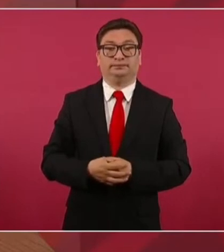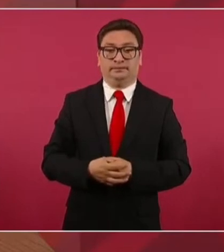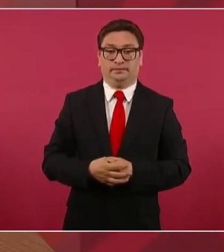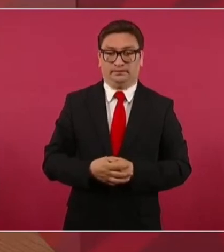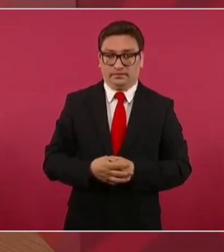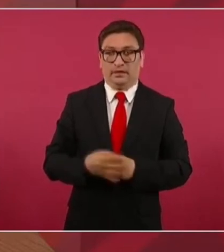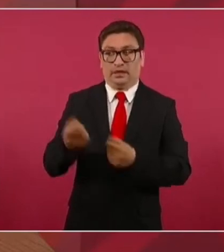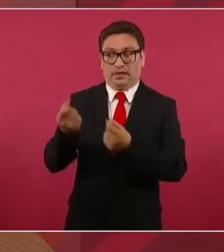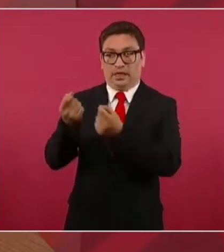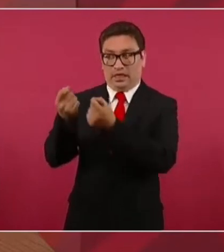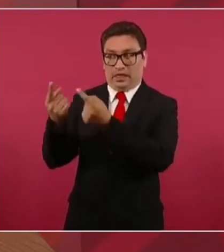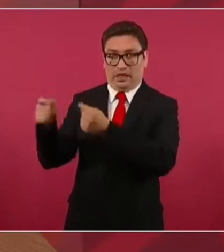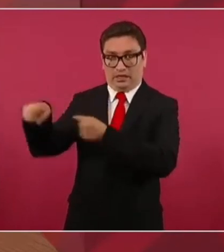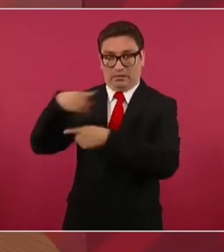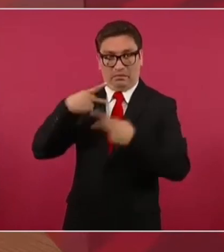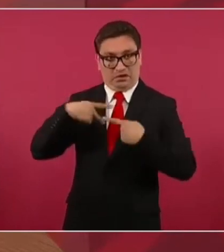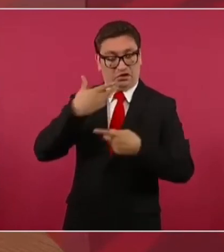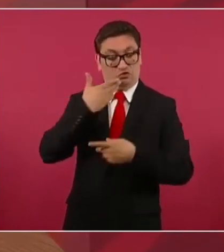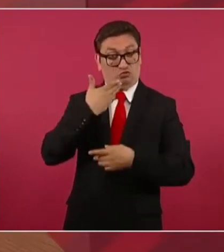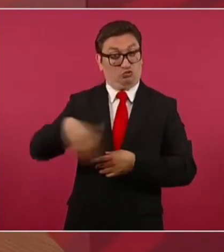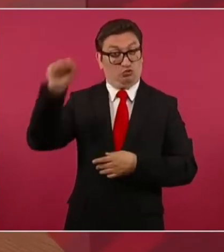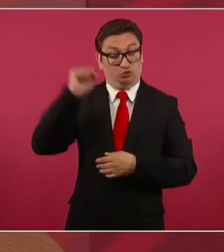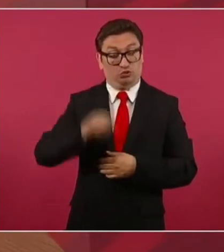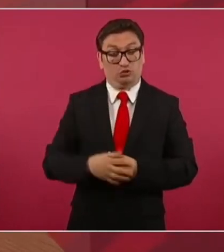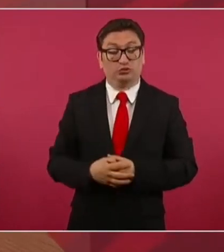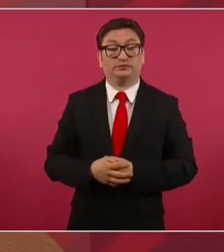Había unos famosos.